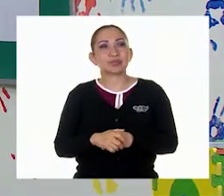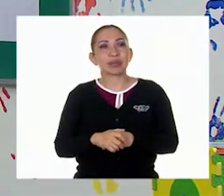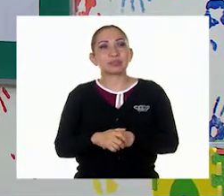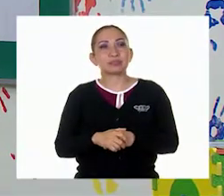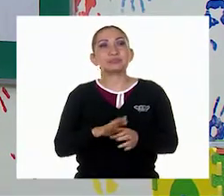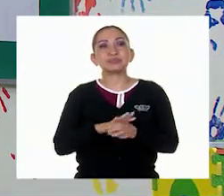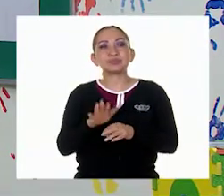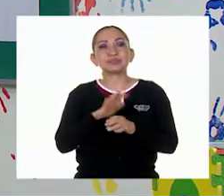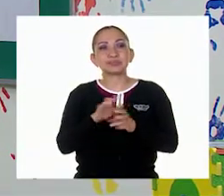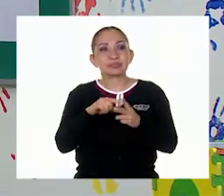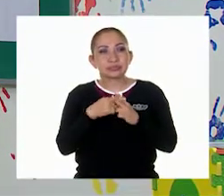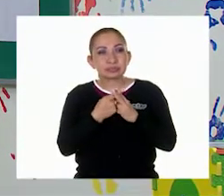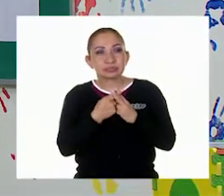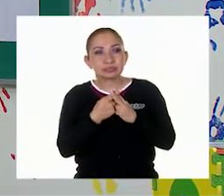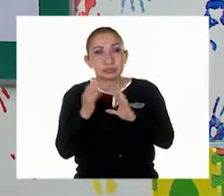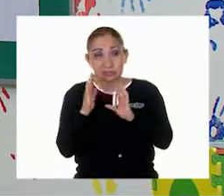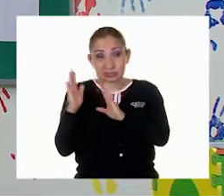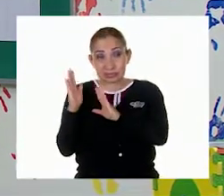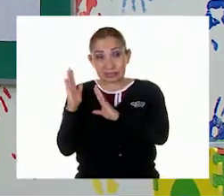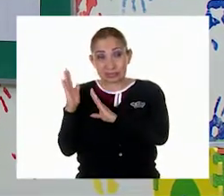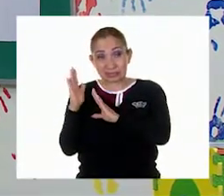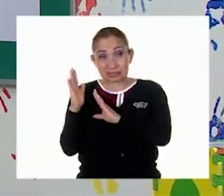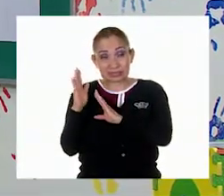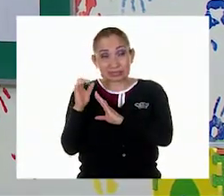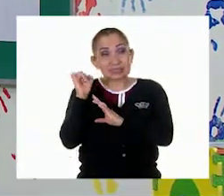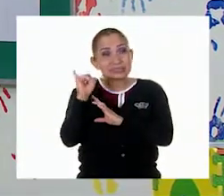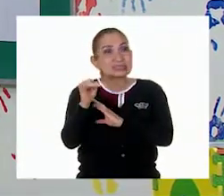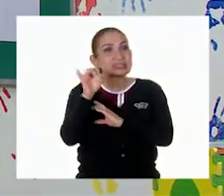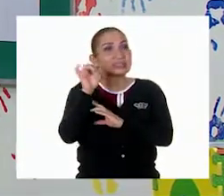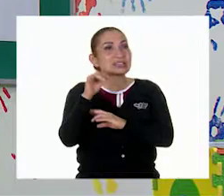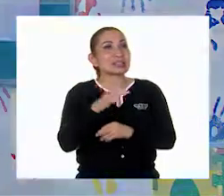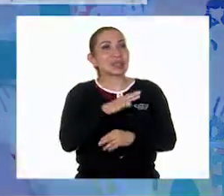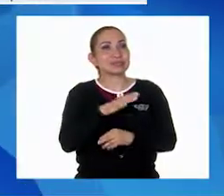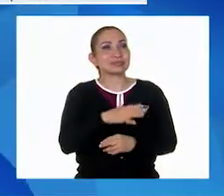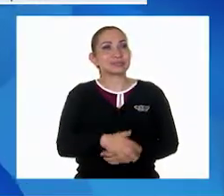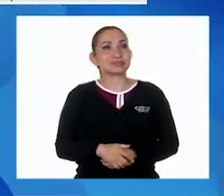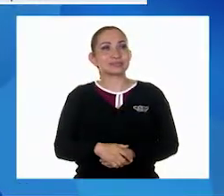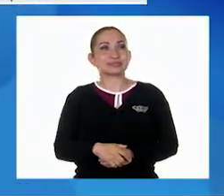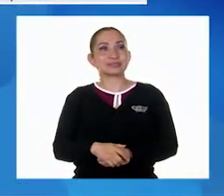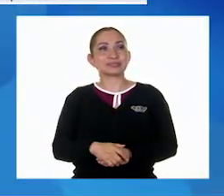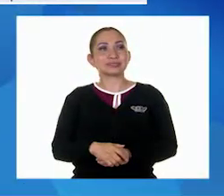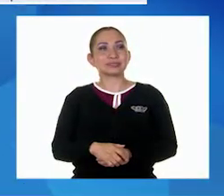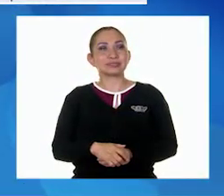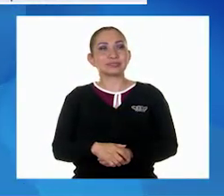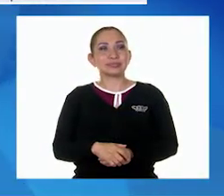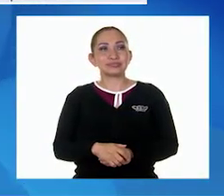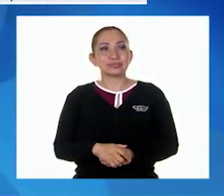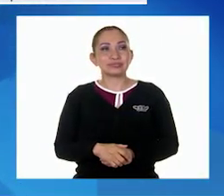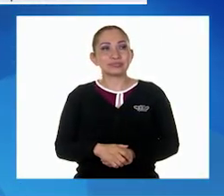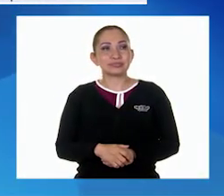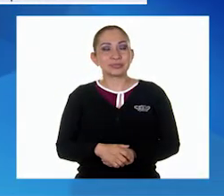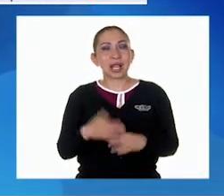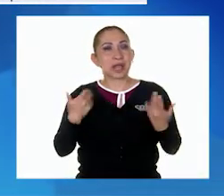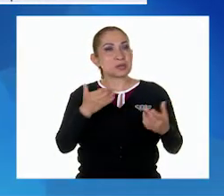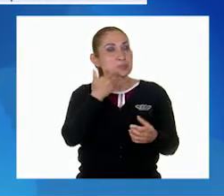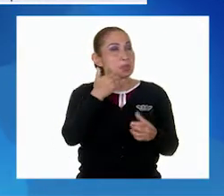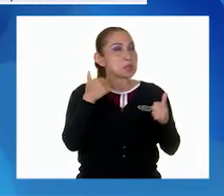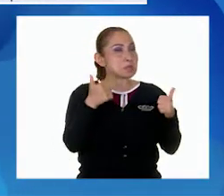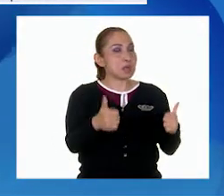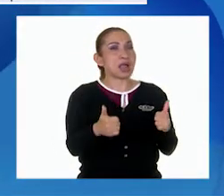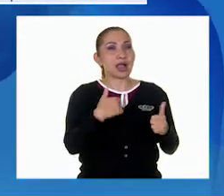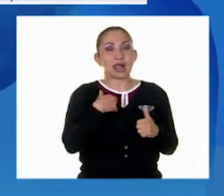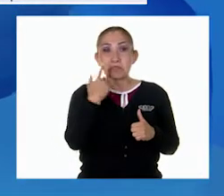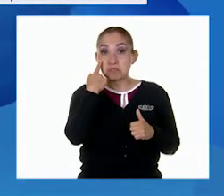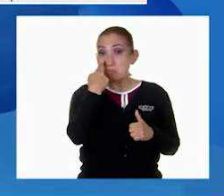Responsable. ¿Hasta allá? ¿Pegadita hasta allá? ¡Ah, sí es cierto, aquí está! ¡Ay, qué buen